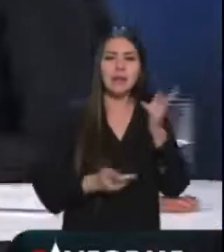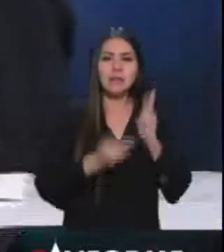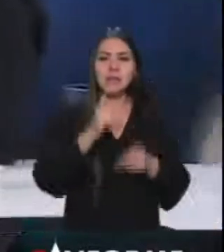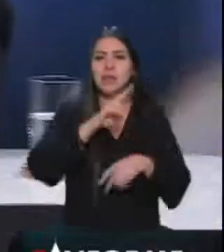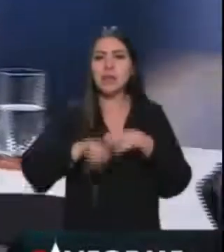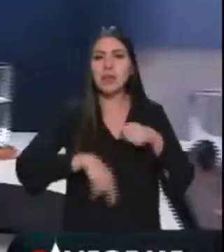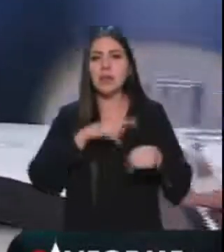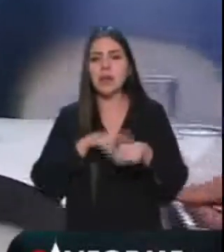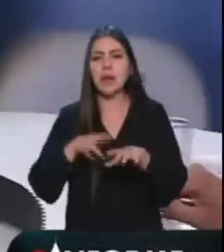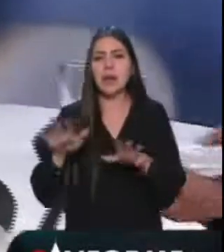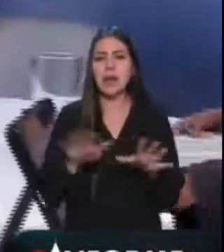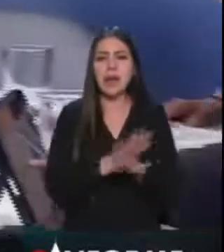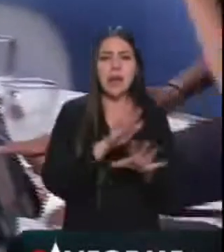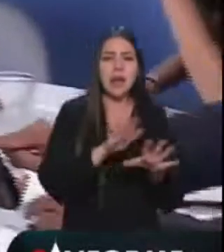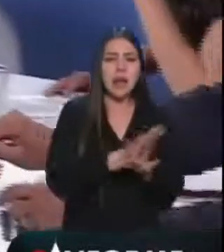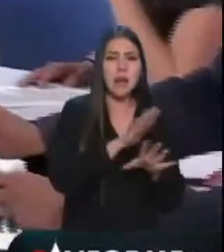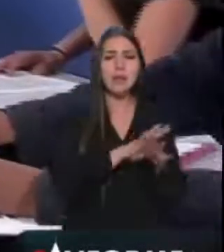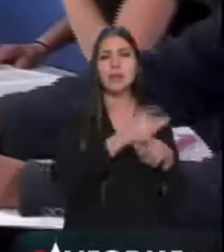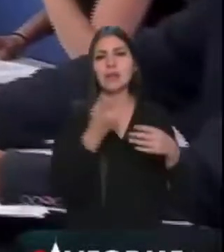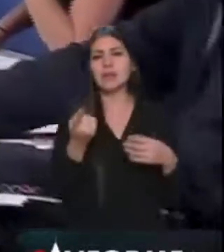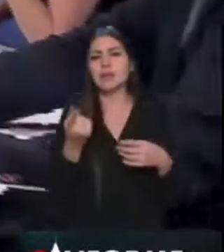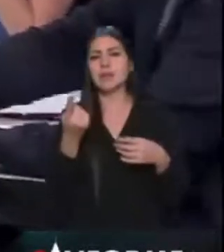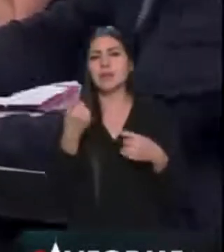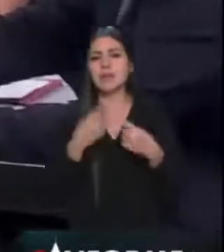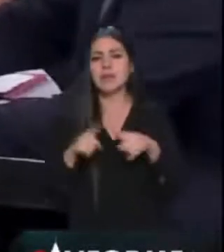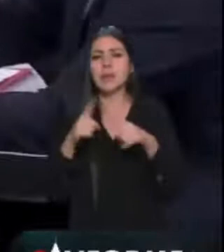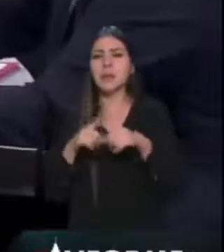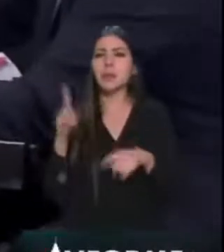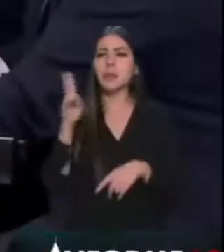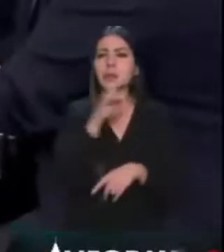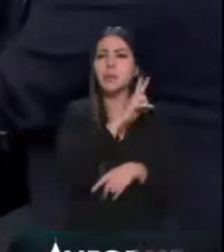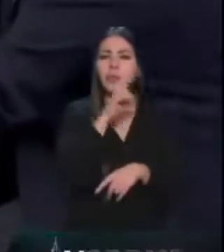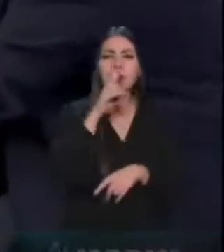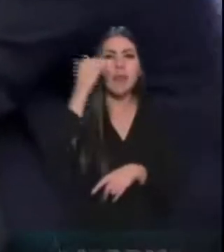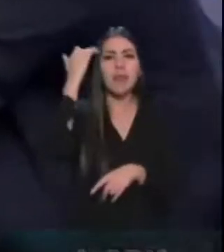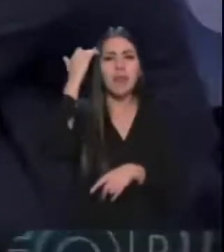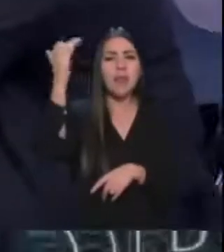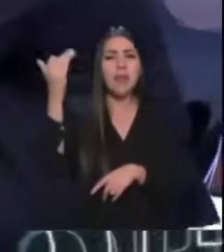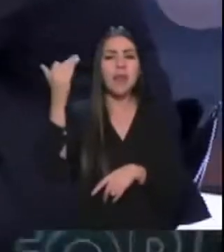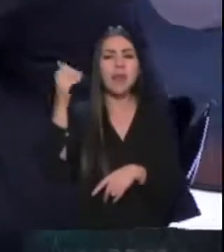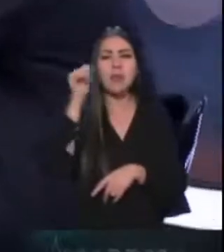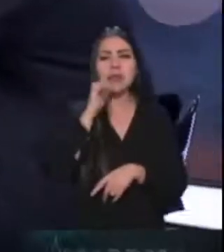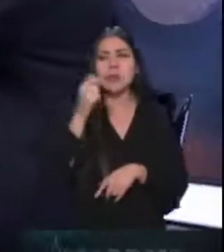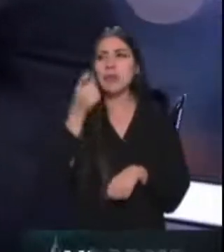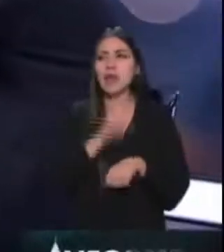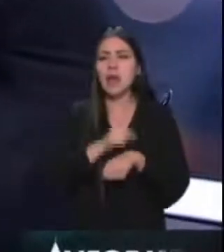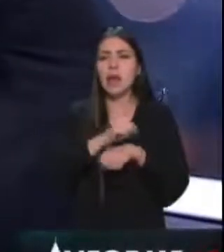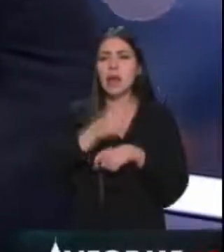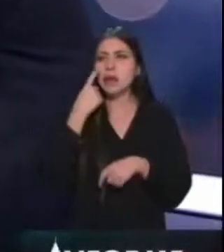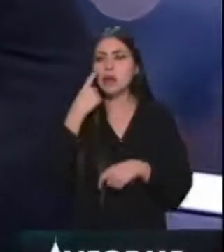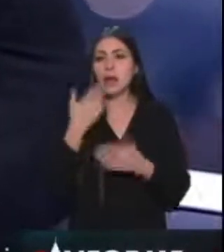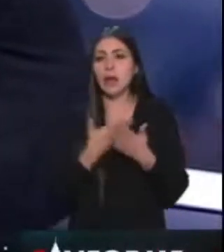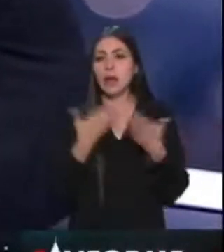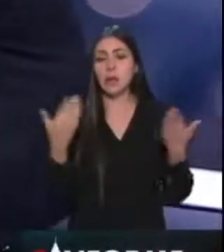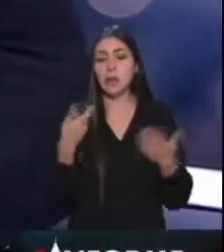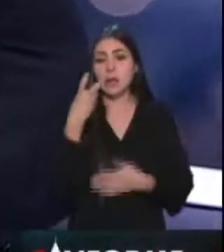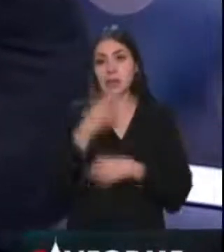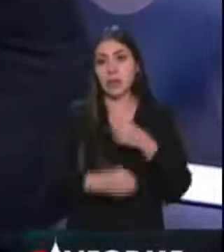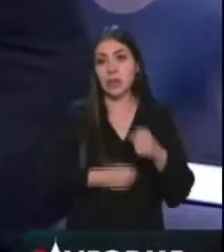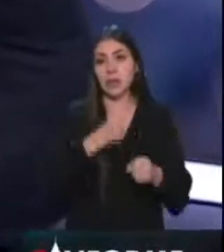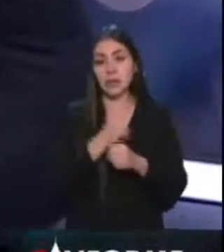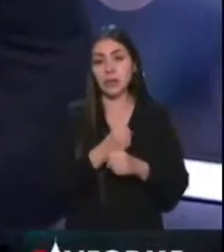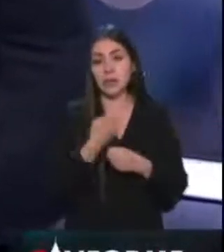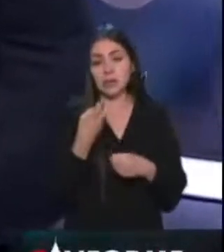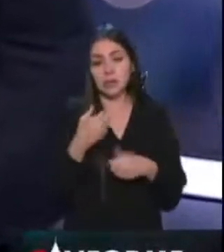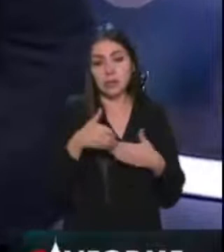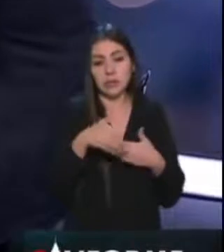de certificación y cambios de microclima. Eso lo vivimos a diario. Creo que ha sido un año particularmente con intensas